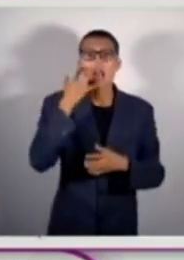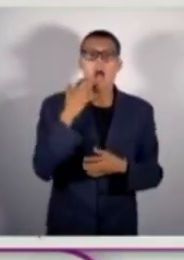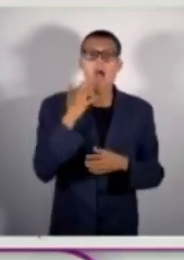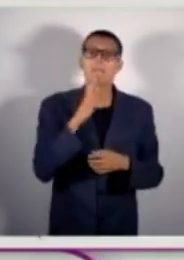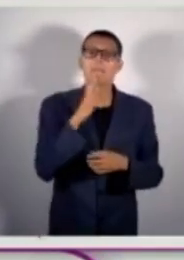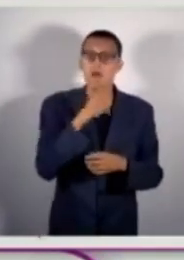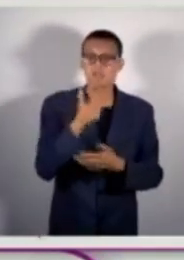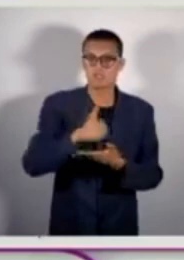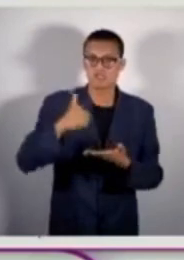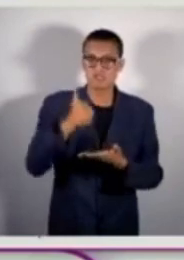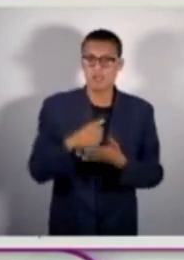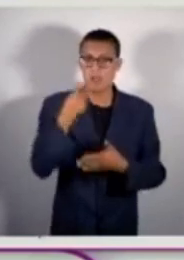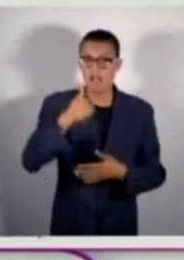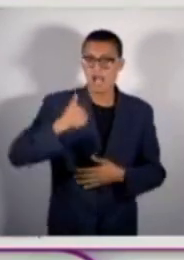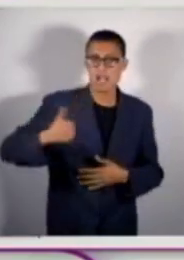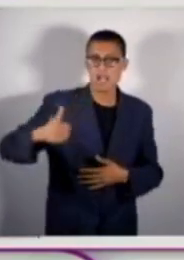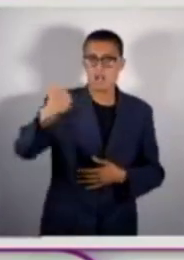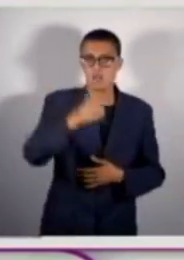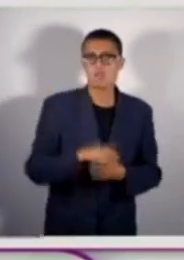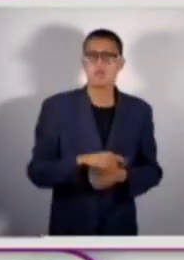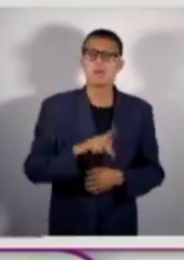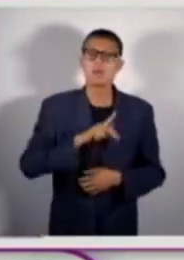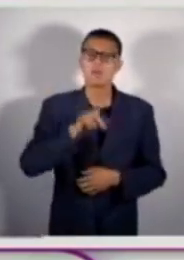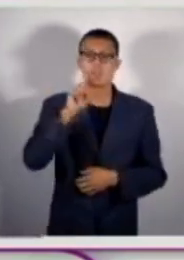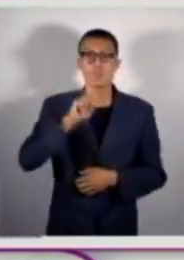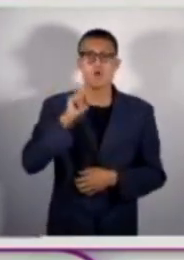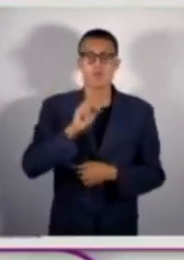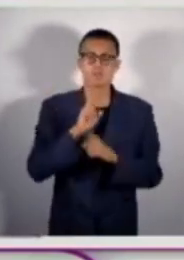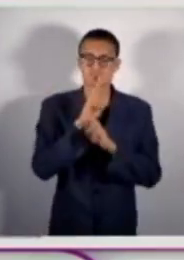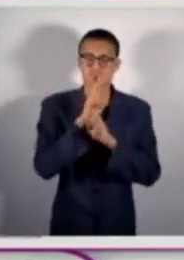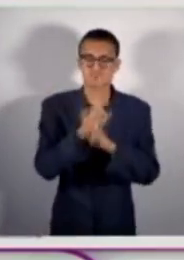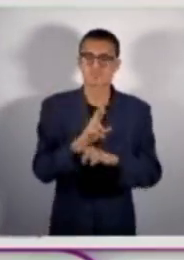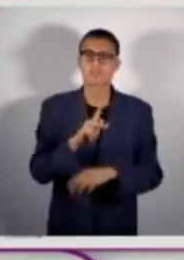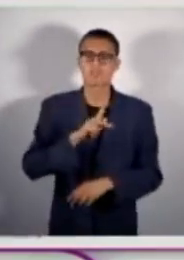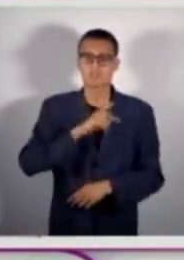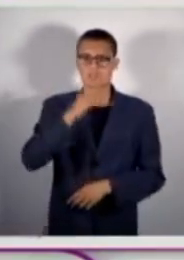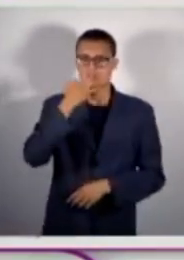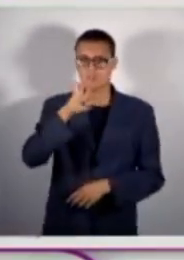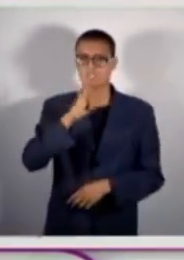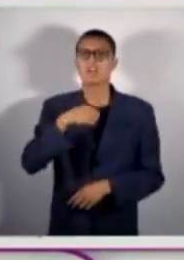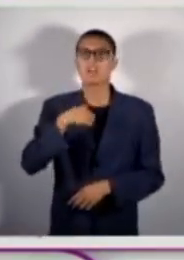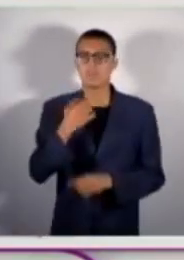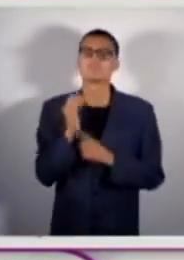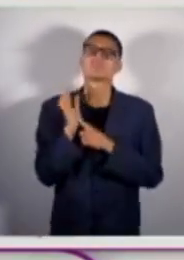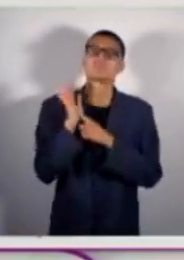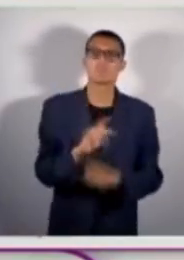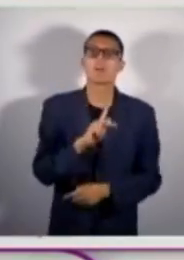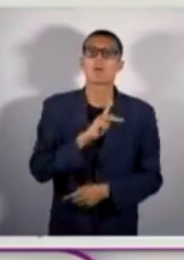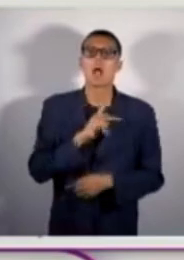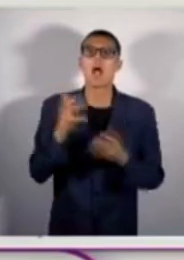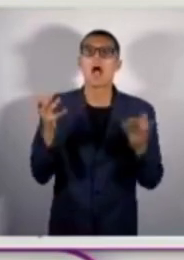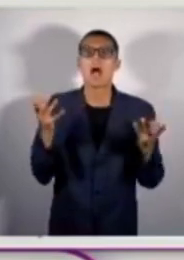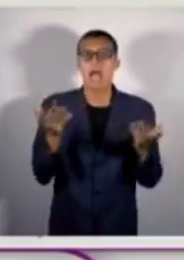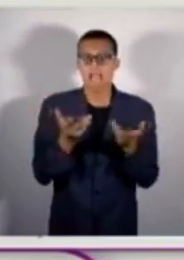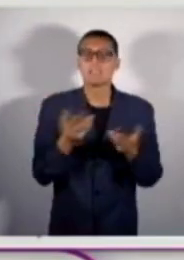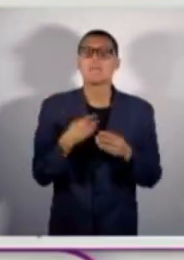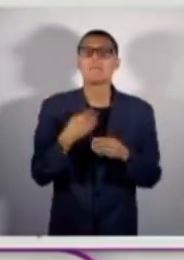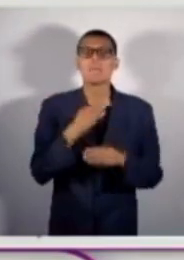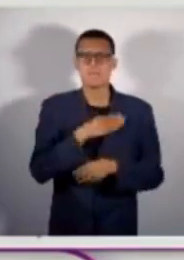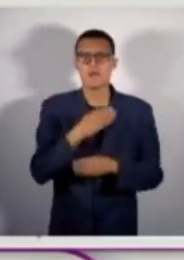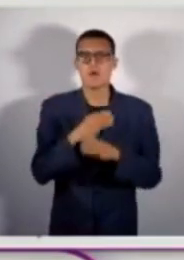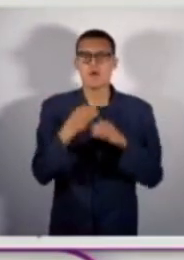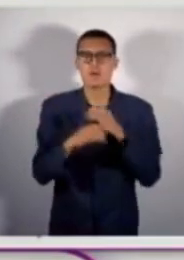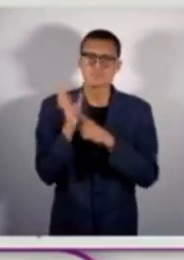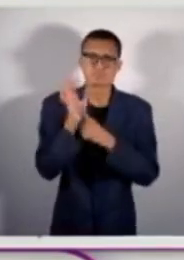mejor ciudad para cada uno de ustedes. Soy mujer de resultados, tengo experiencia y lo he demostrado. He dado buenos resultados en las